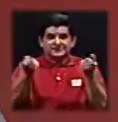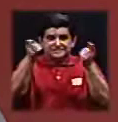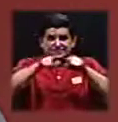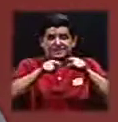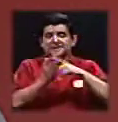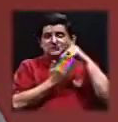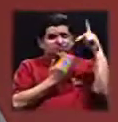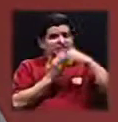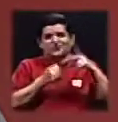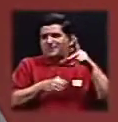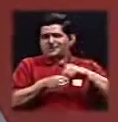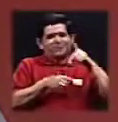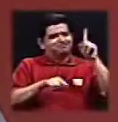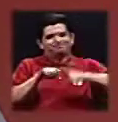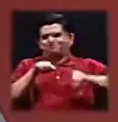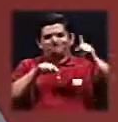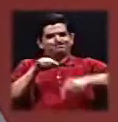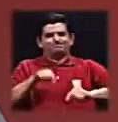este programa.